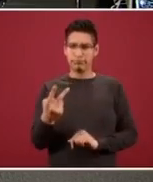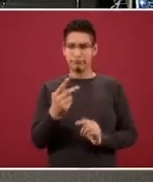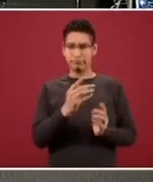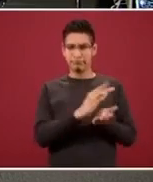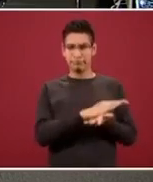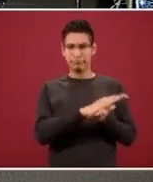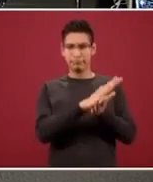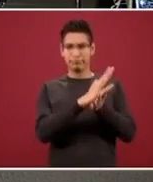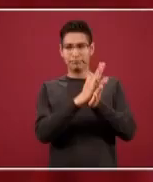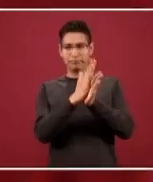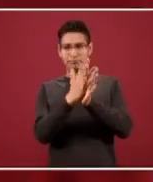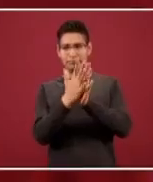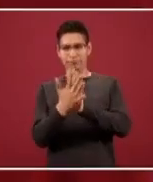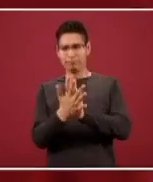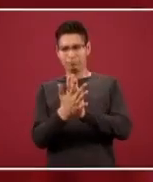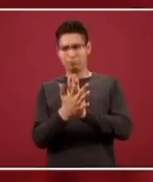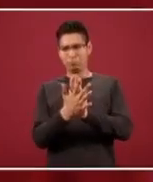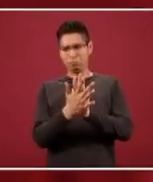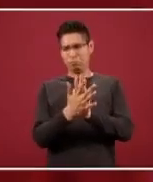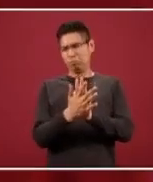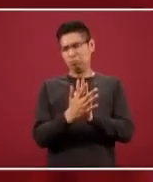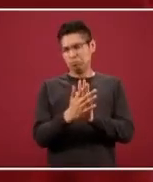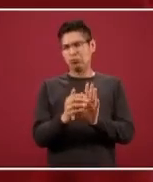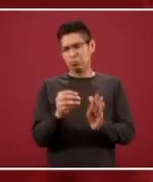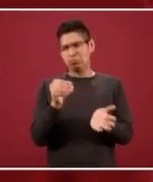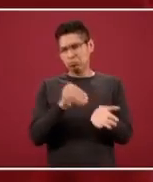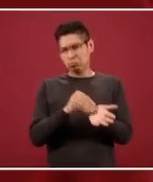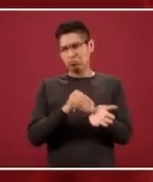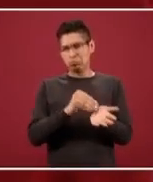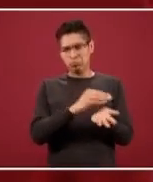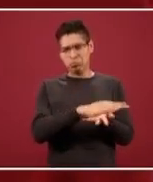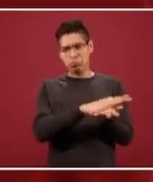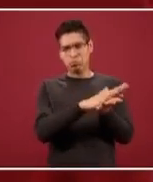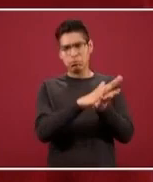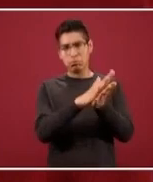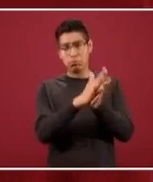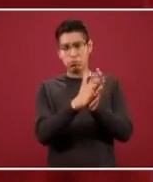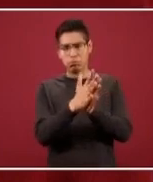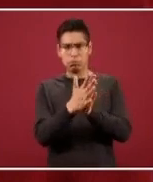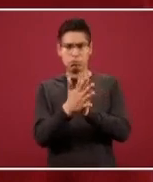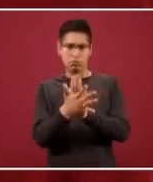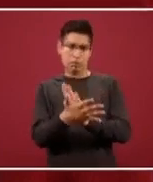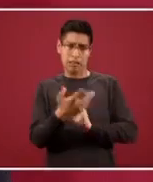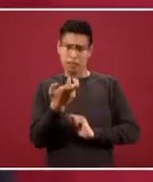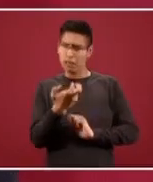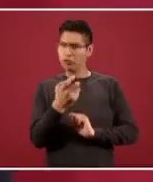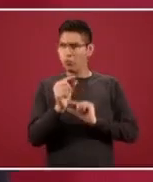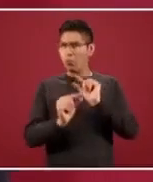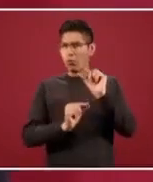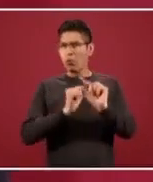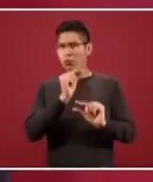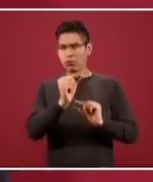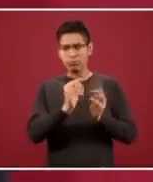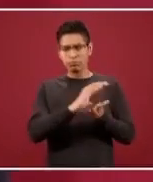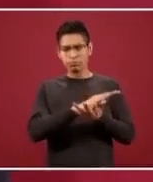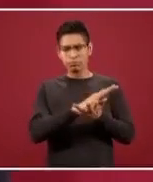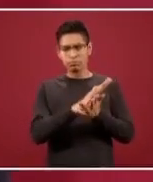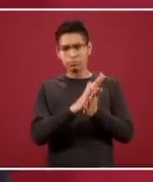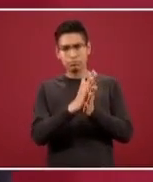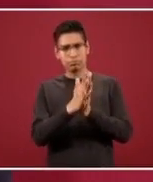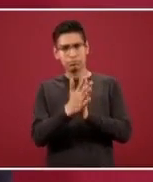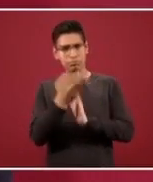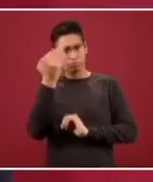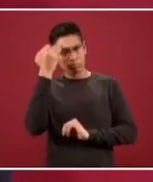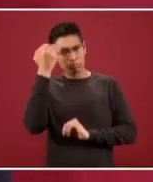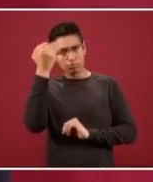del escenario 1 al escenario 2 puede durar muchos días, ¿sí? Estamos de acuerdo a